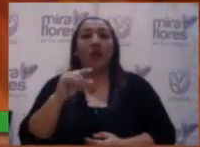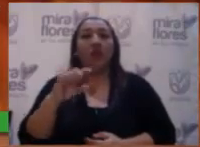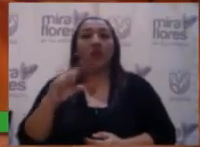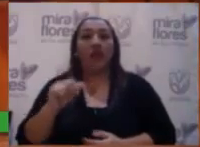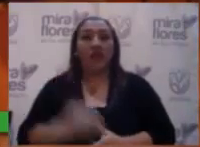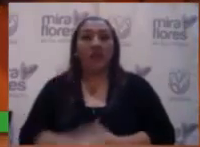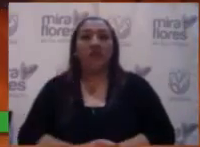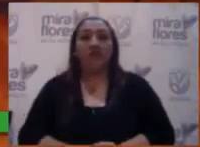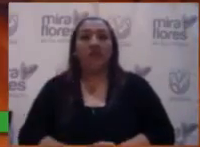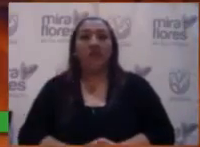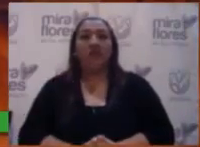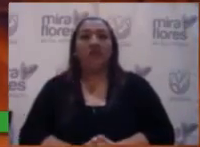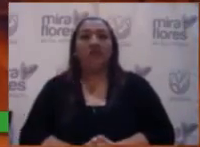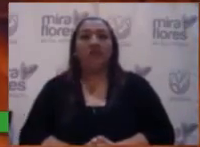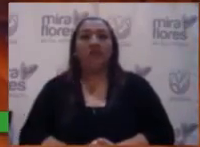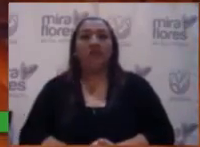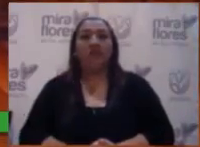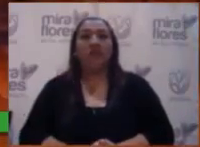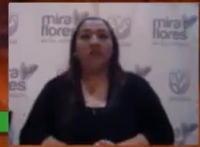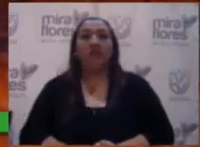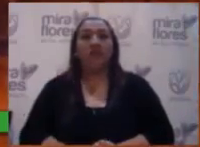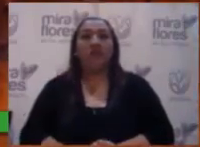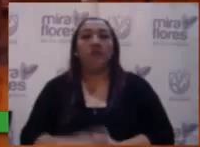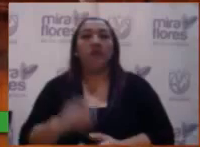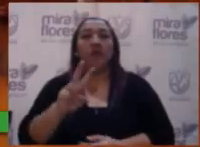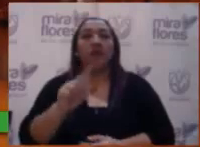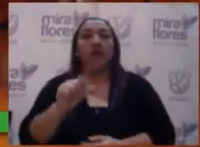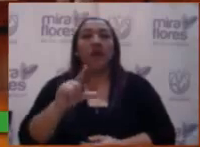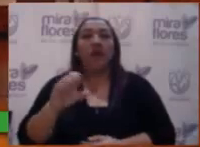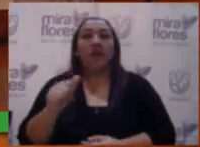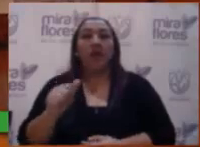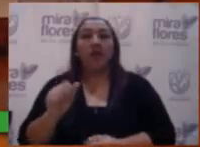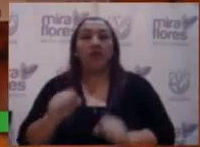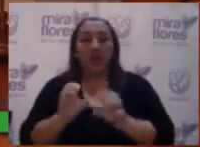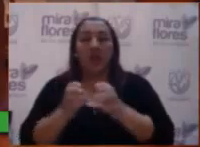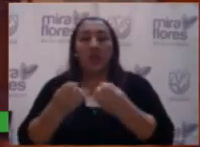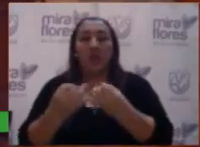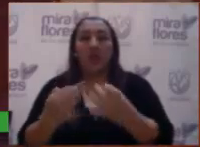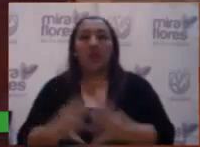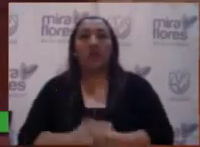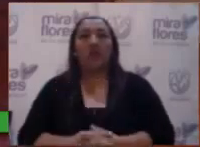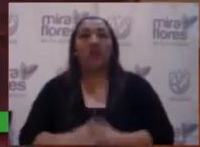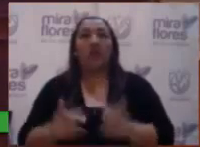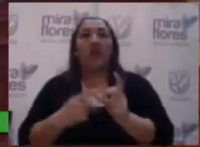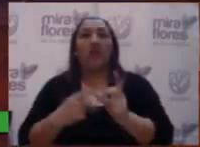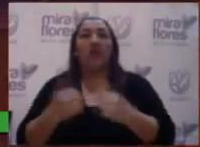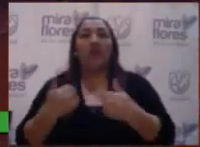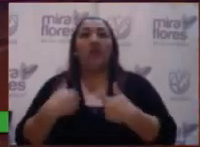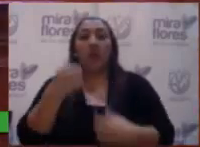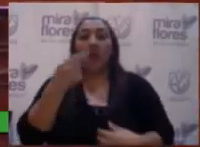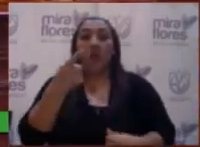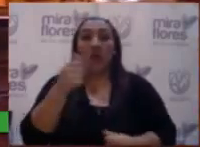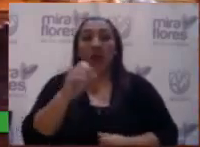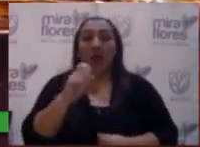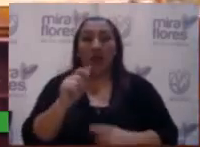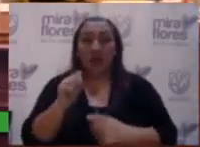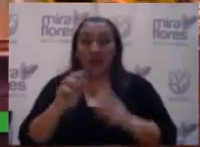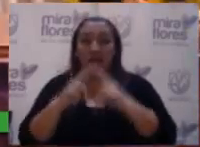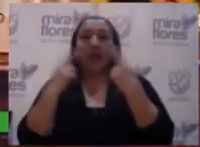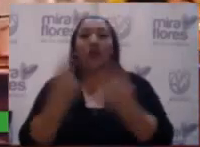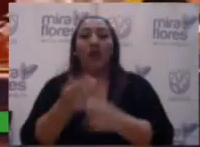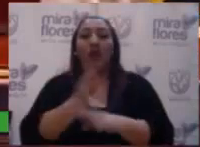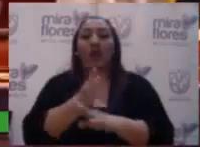riego señora valia Vera pastor Ay corazón señor alcalde muy bien Tenemos un acta de la sesión